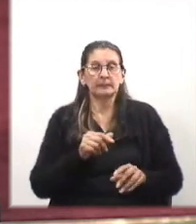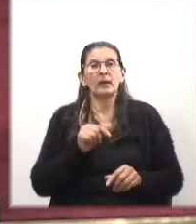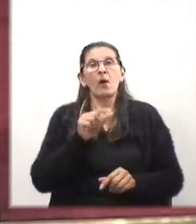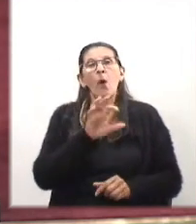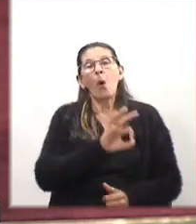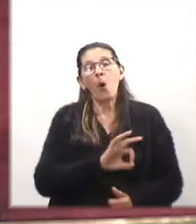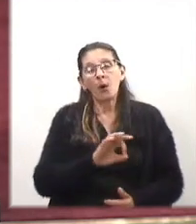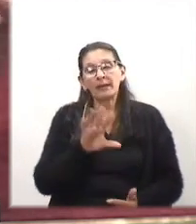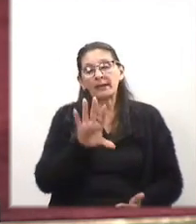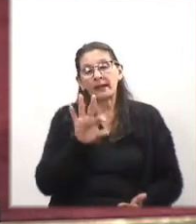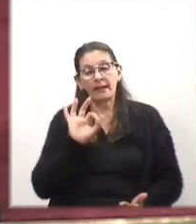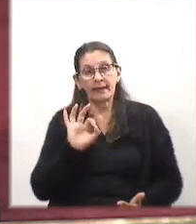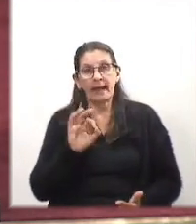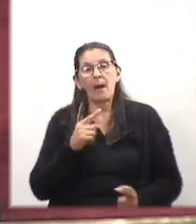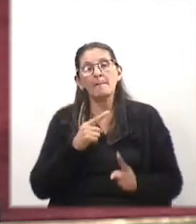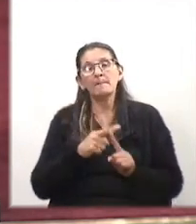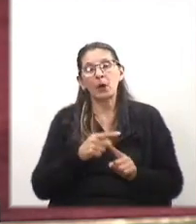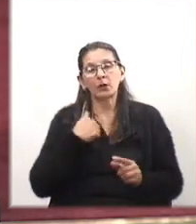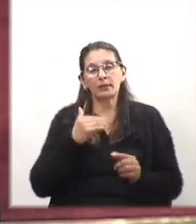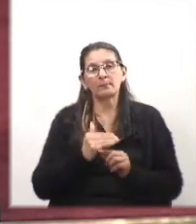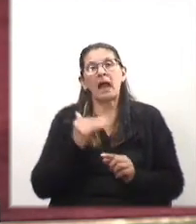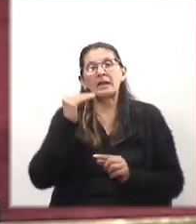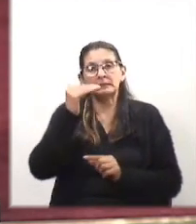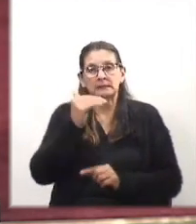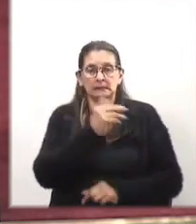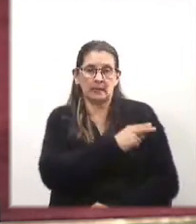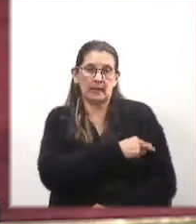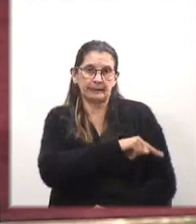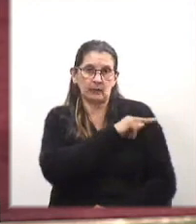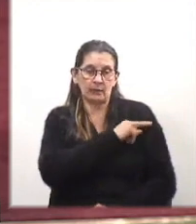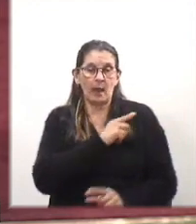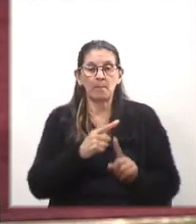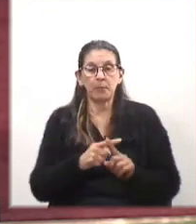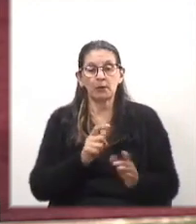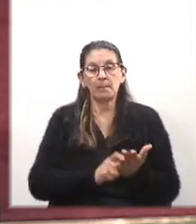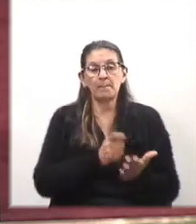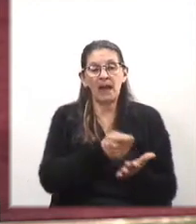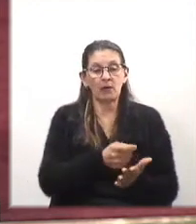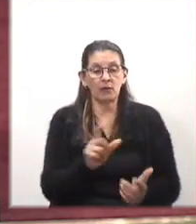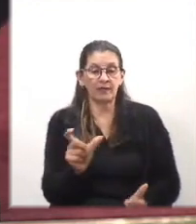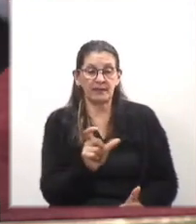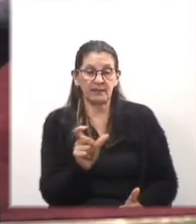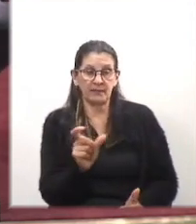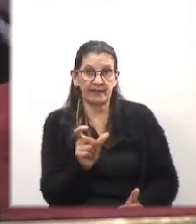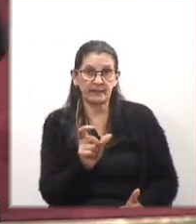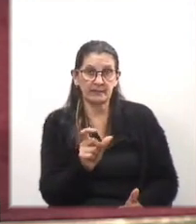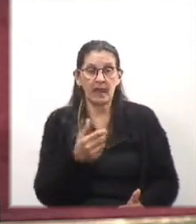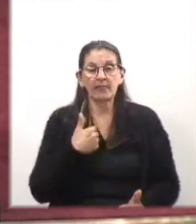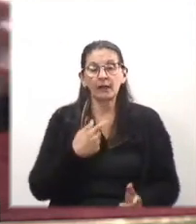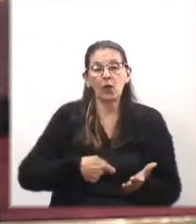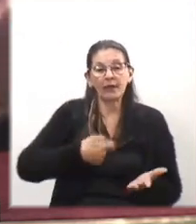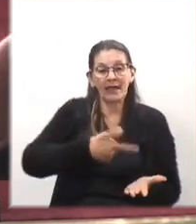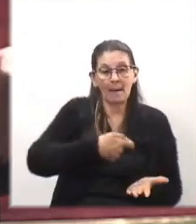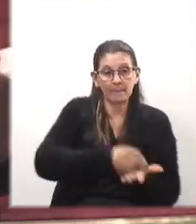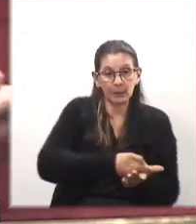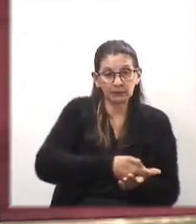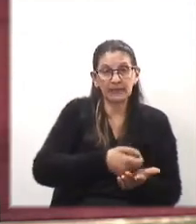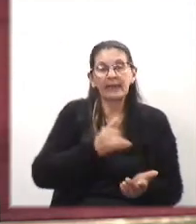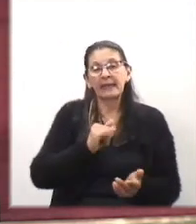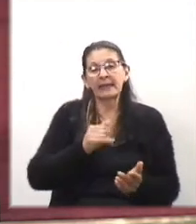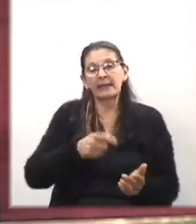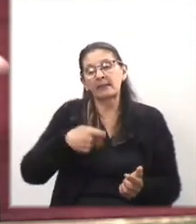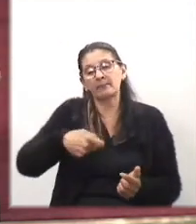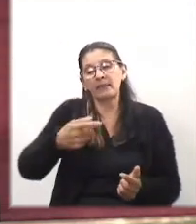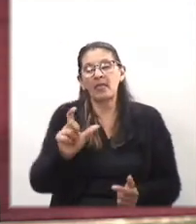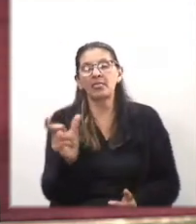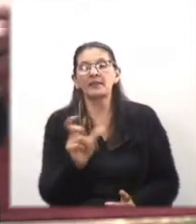determinada o que opten por descender de categoría, mediante el pago de diferencia entre lo que aportó y los aportes que correspondan